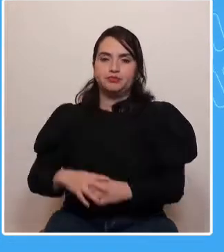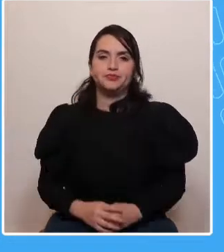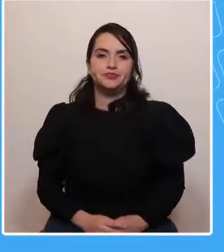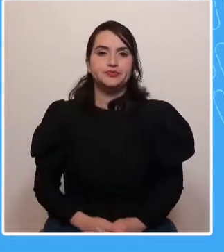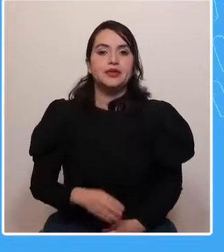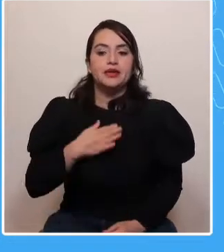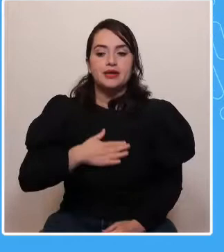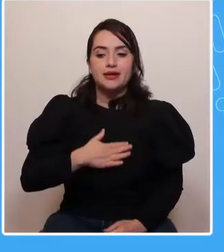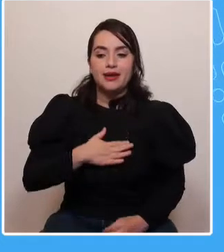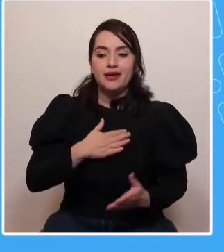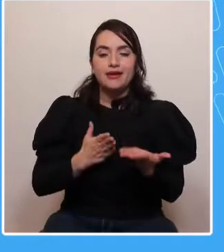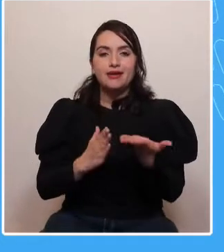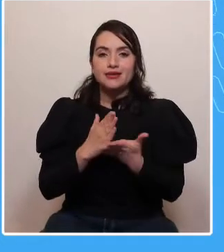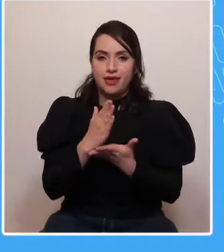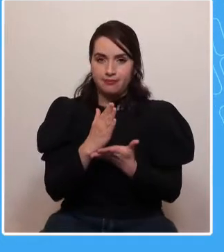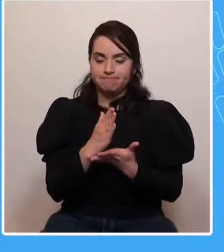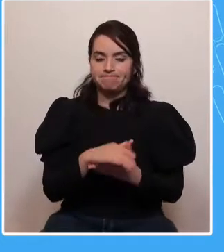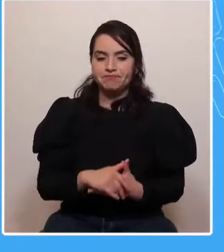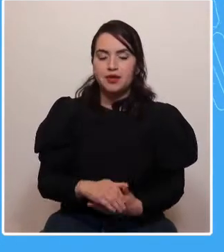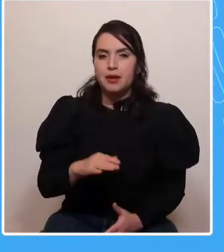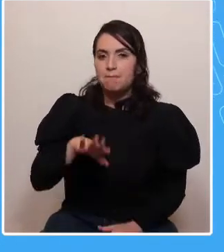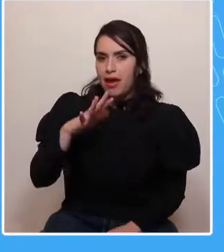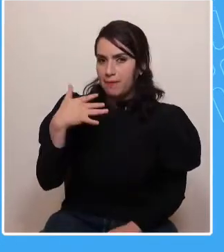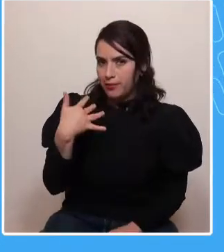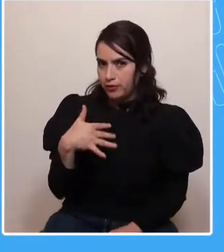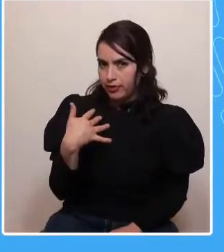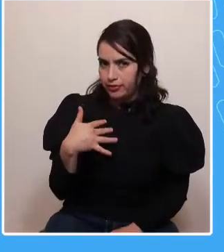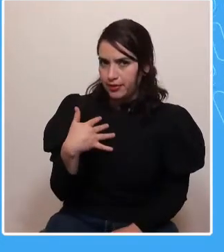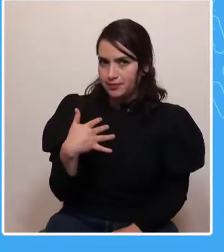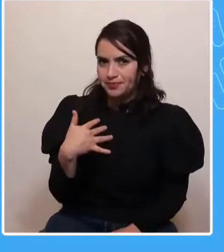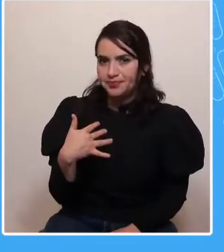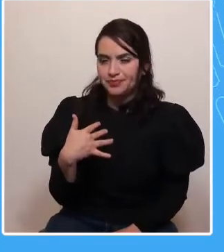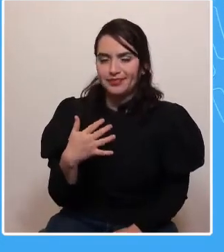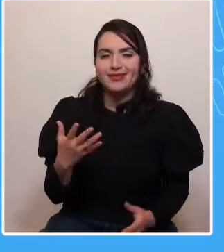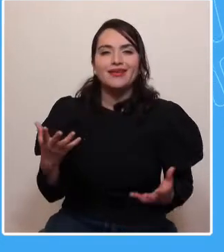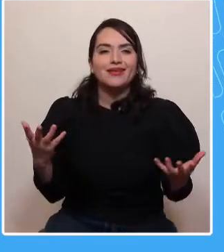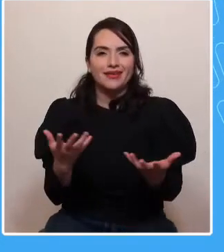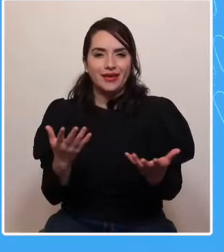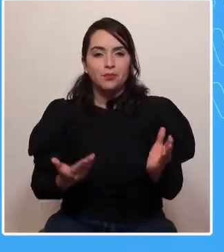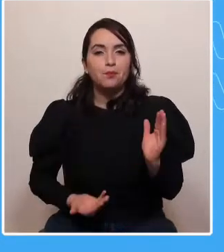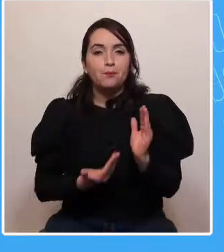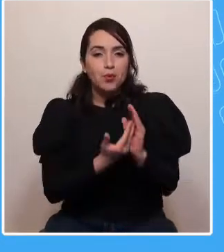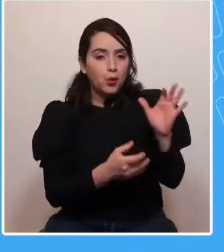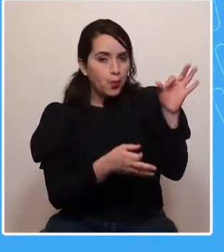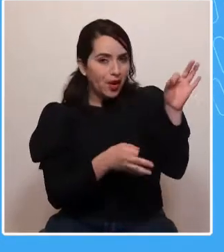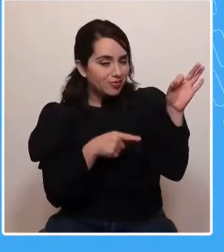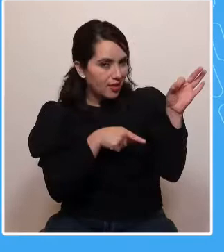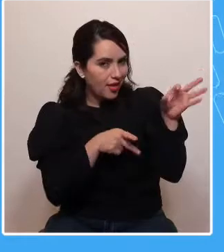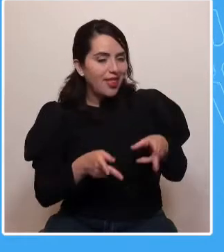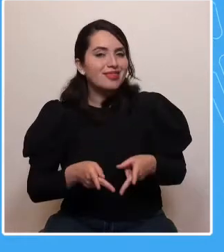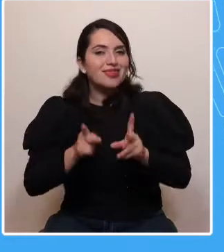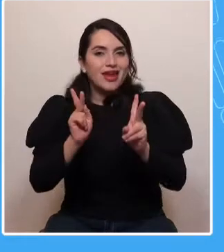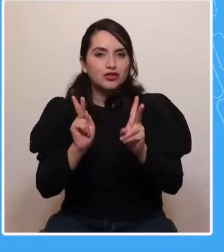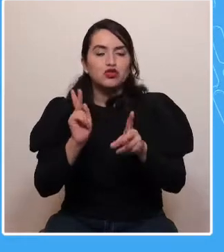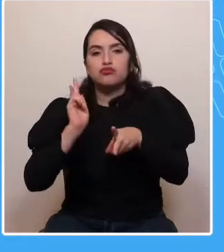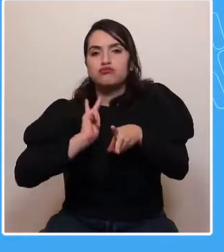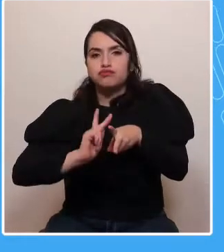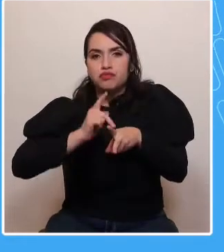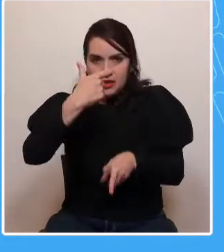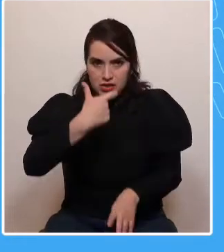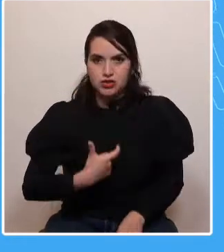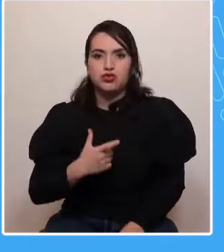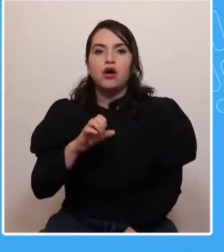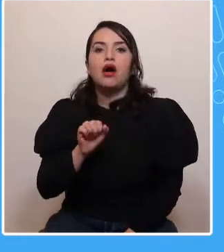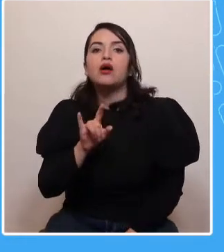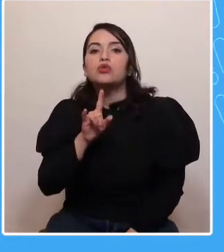iniciar indicando lo significativo que es contemplar una propuesta sobre derechos de autor en el proyecto